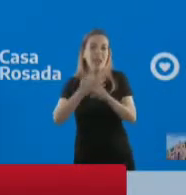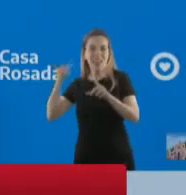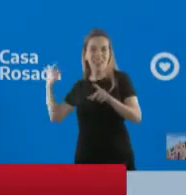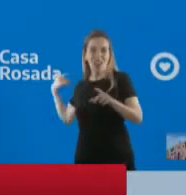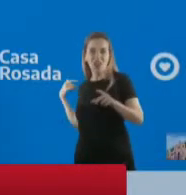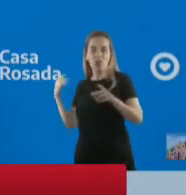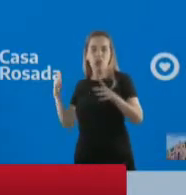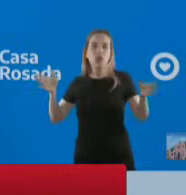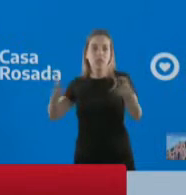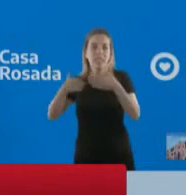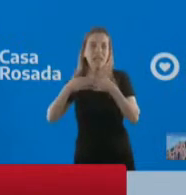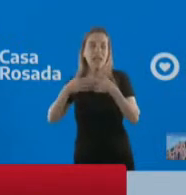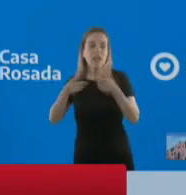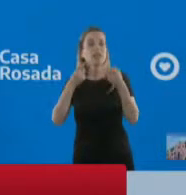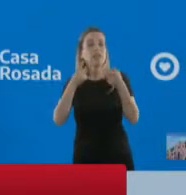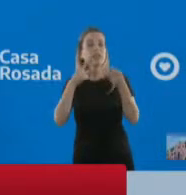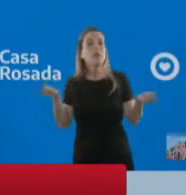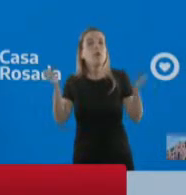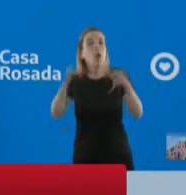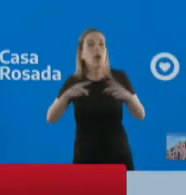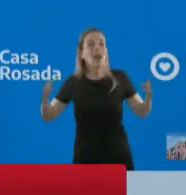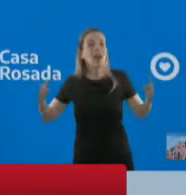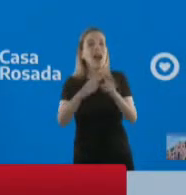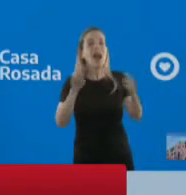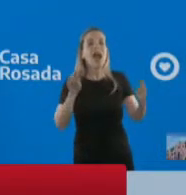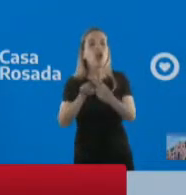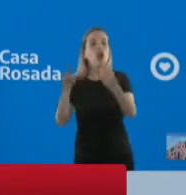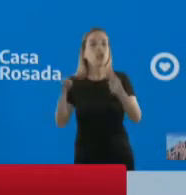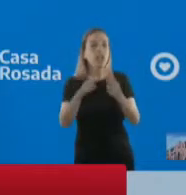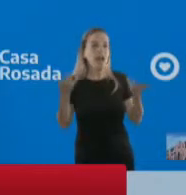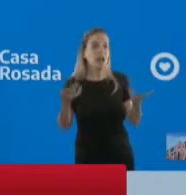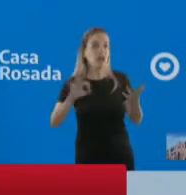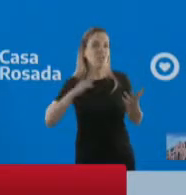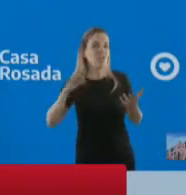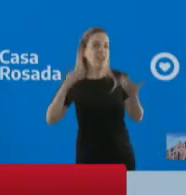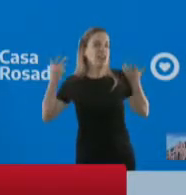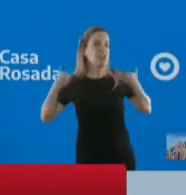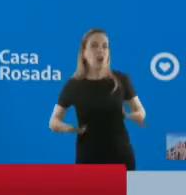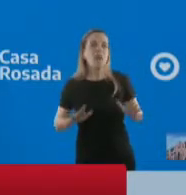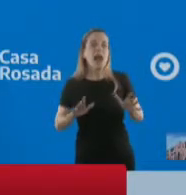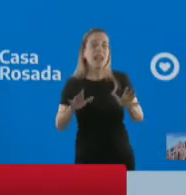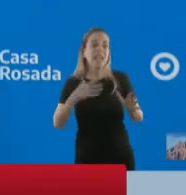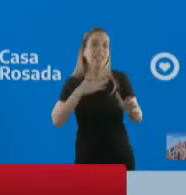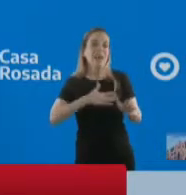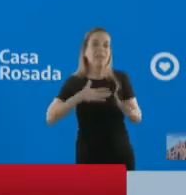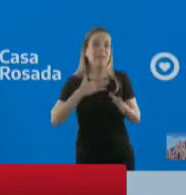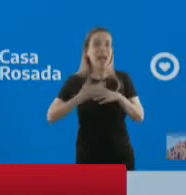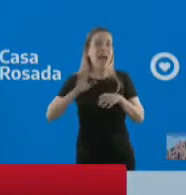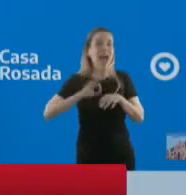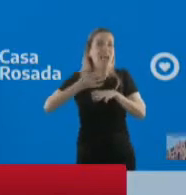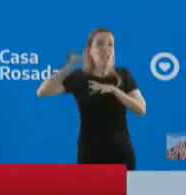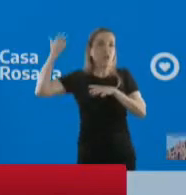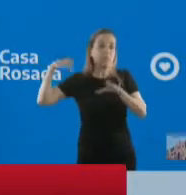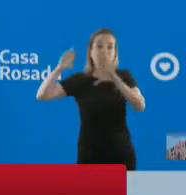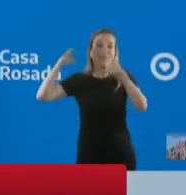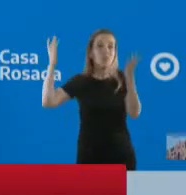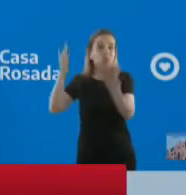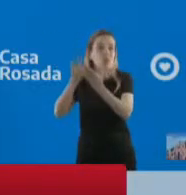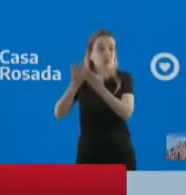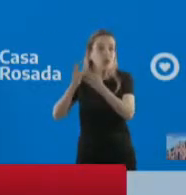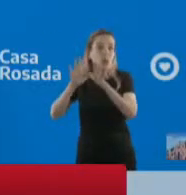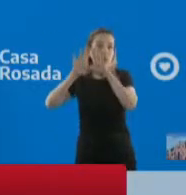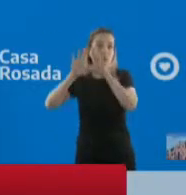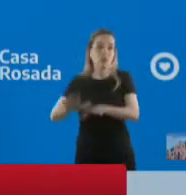causas por estas contrataciones. Tienen que llegar hasta las últimas consecuencias porque no van a devolvernos a nuestros